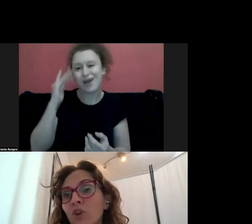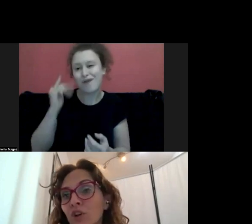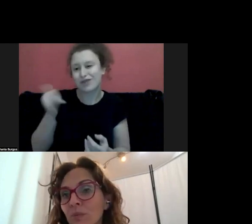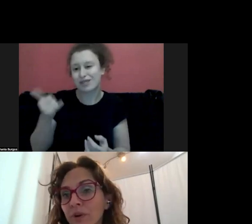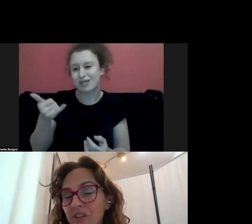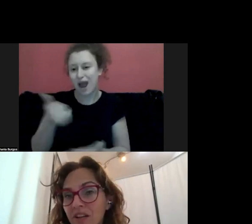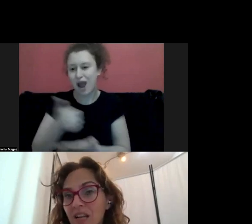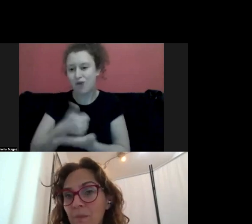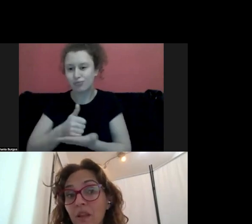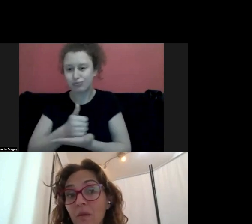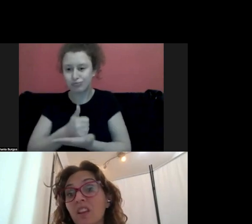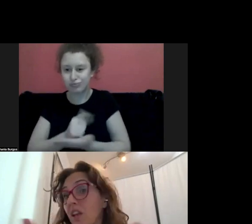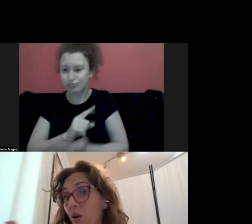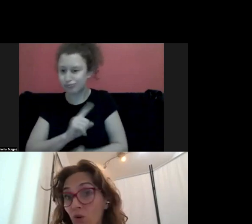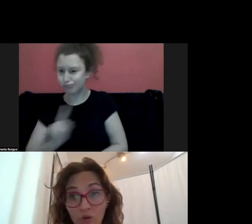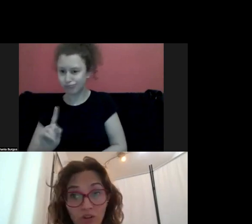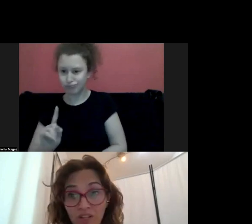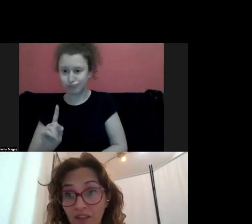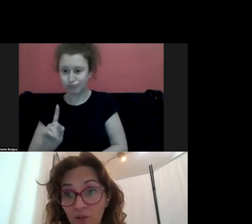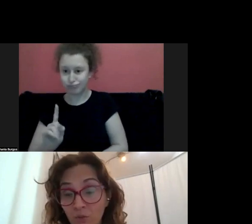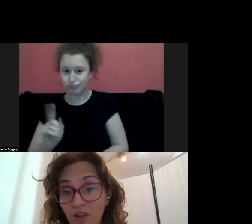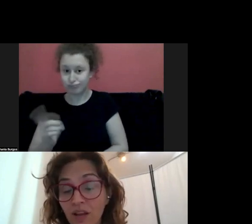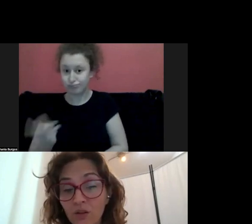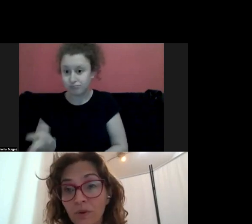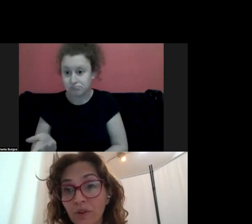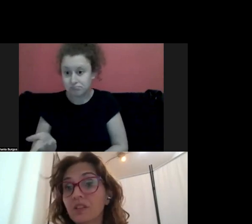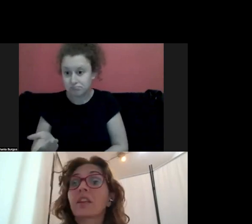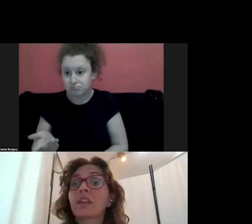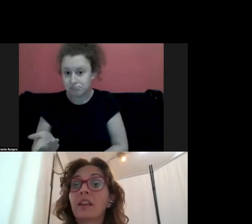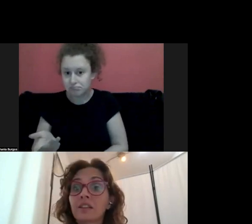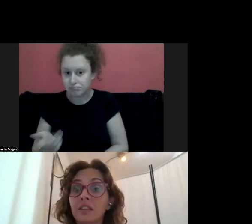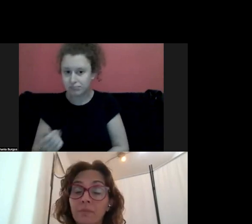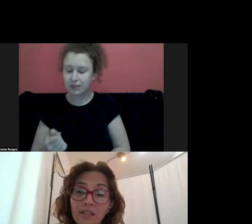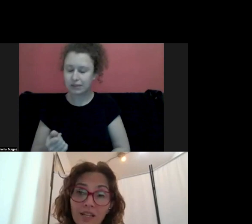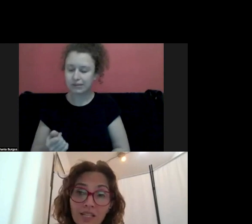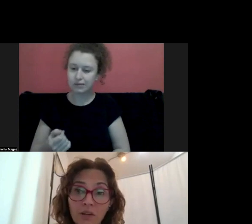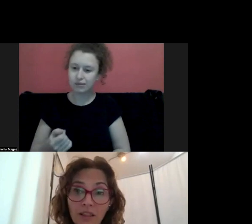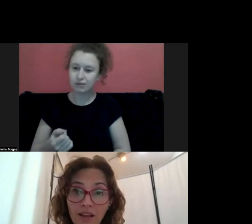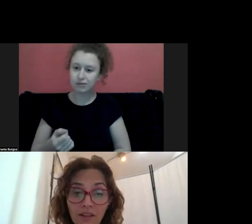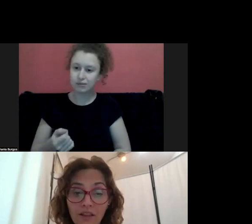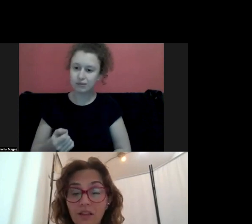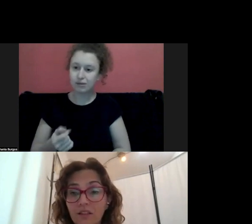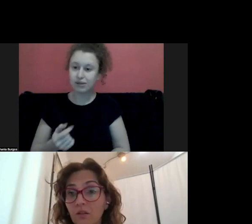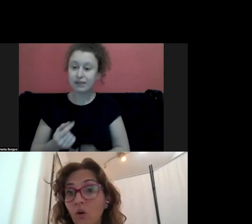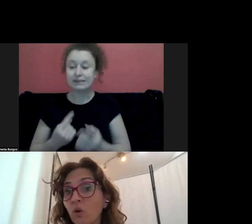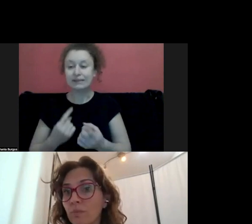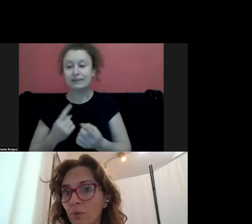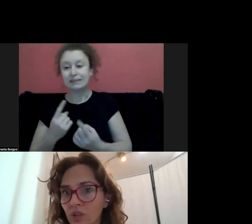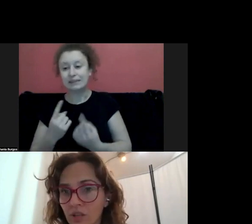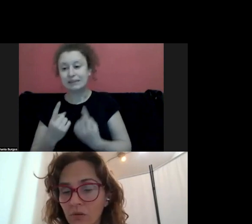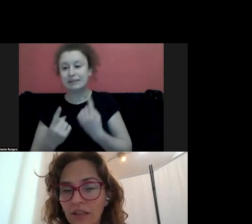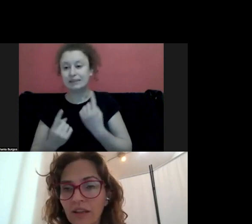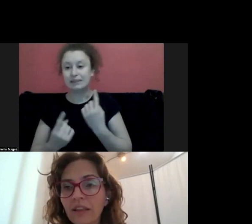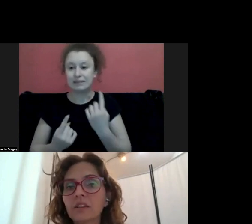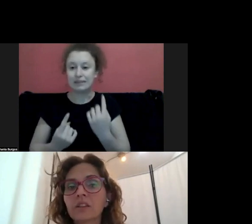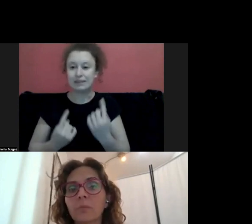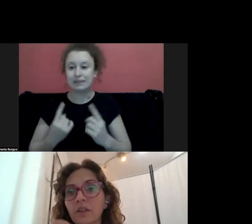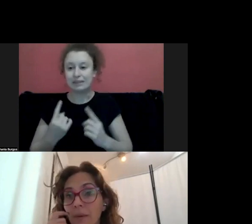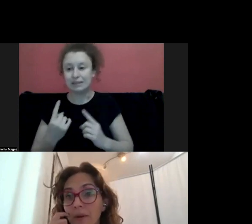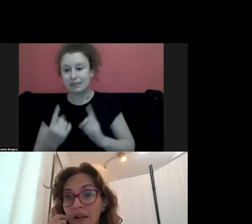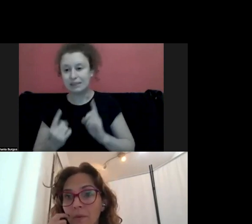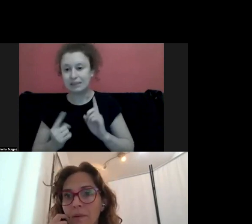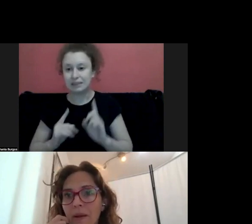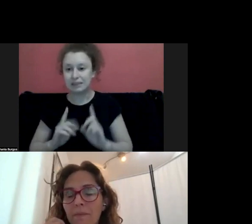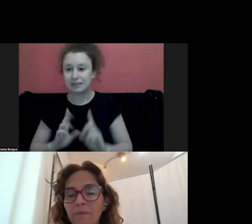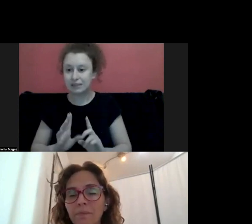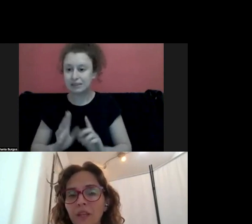lo único que puedes llegar a percibir, y no creo que se haya estudiado, pueden ser las hipersensibilidades o hiposensibilidades que puedan